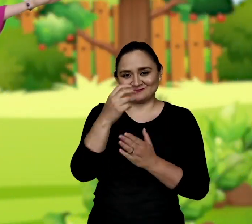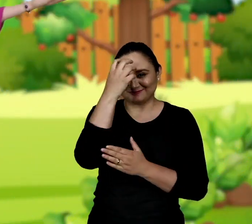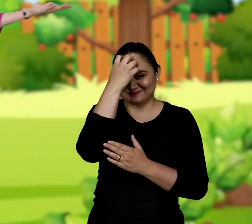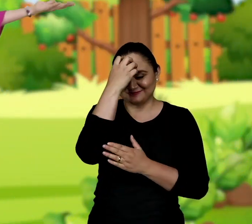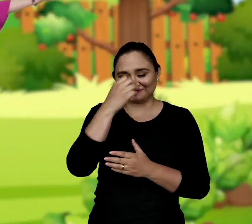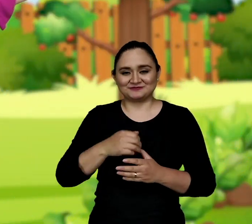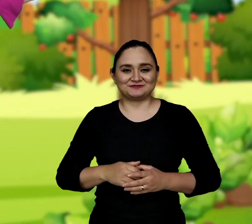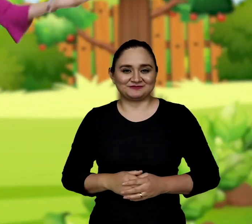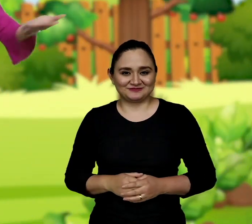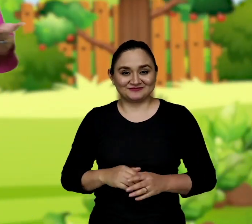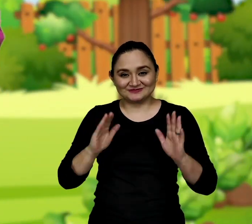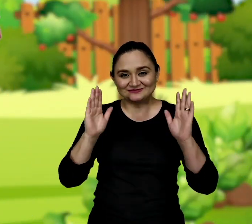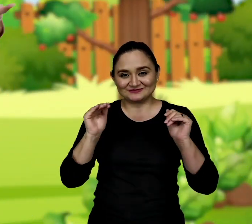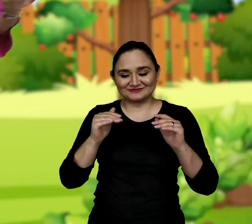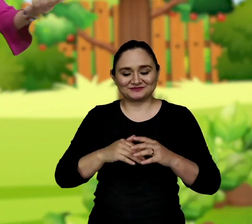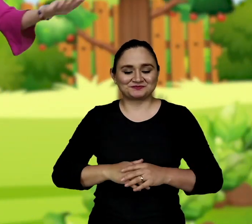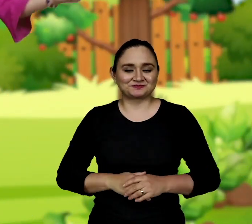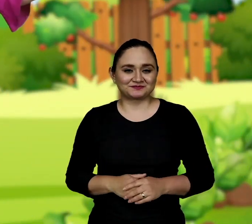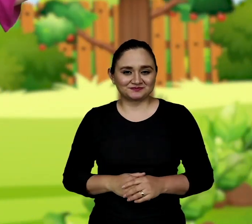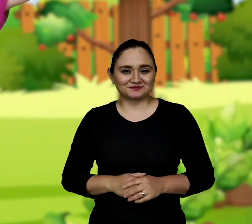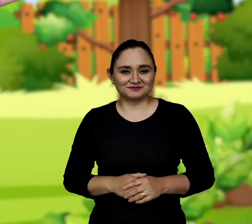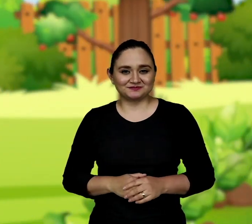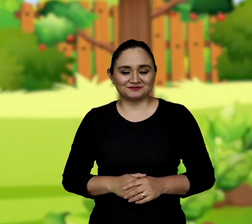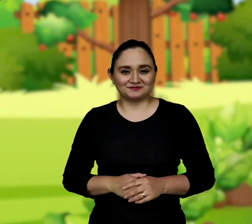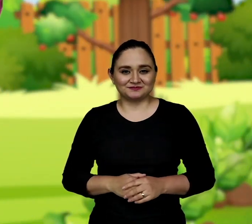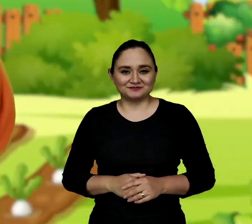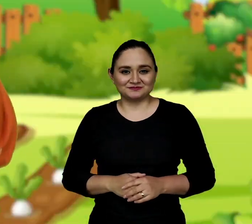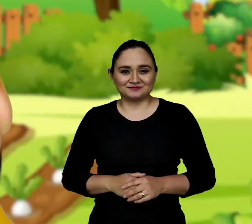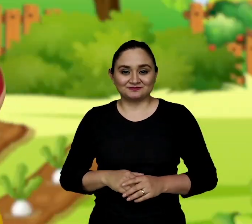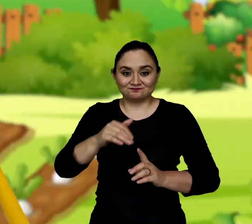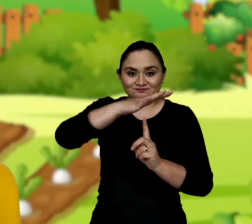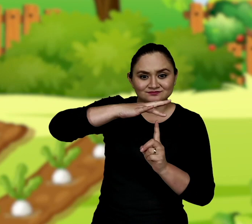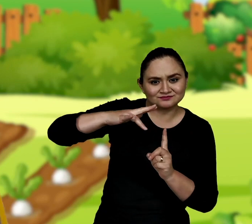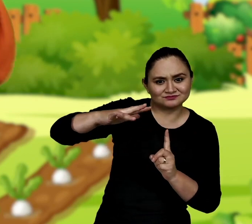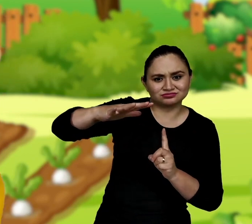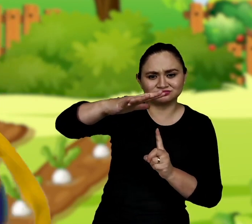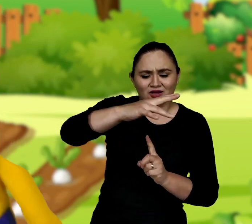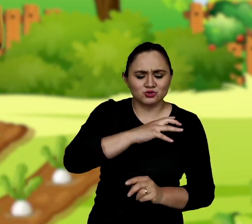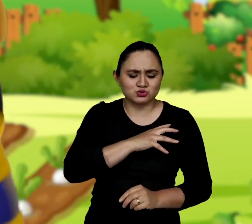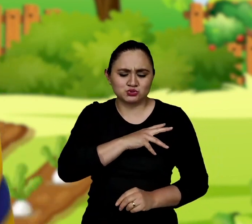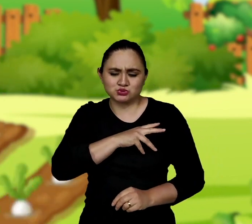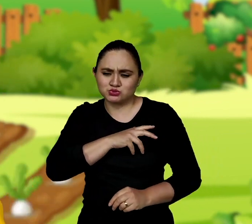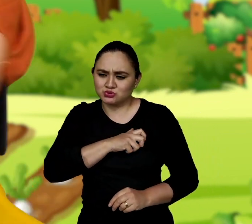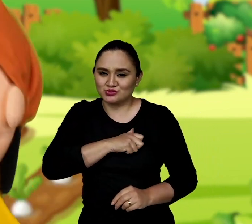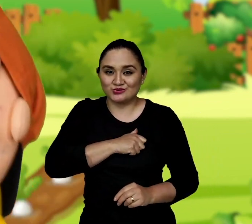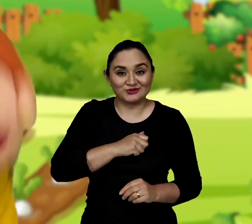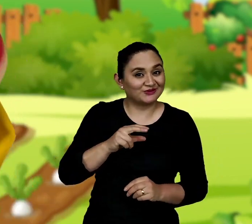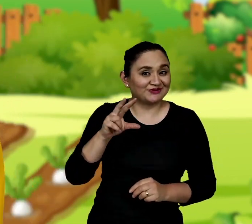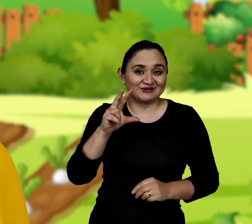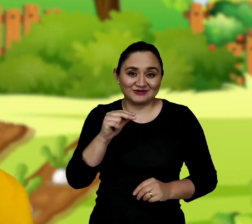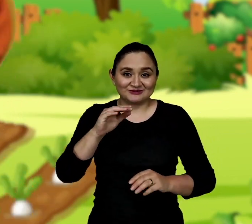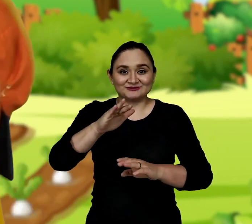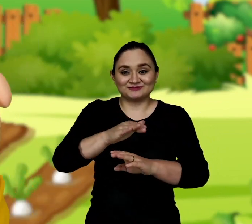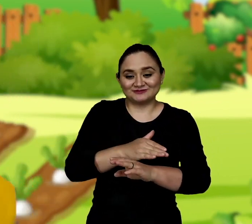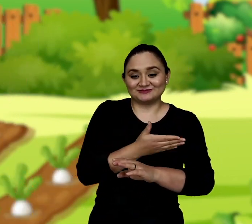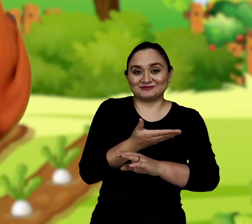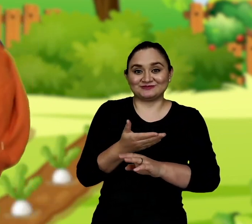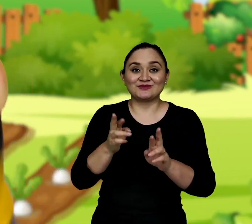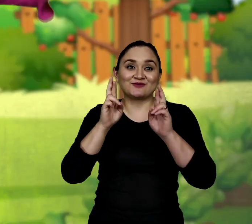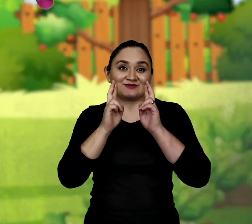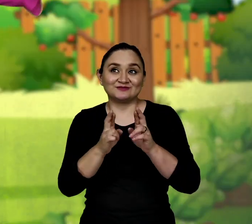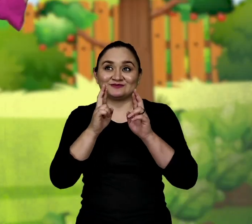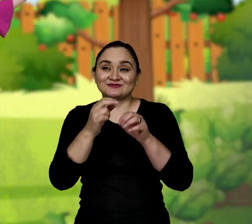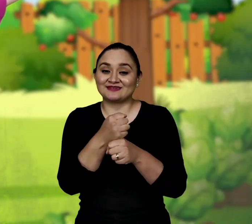la realidad no se sufra tanto. Ojalá que llueva café en el